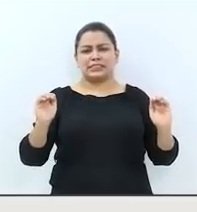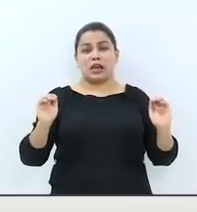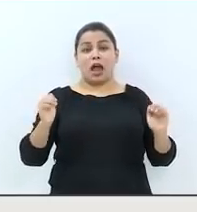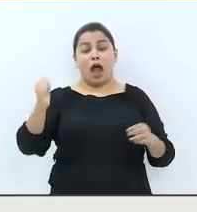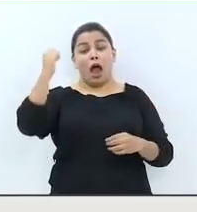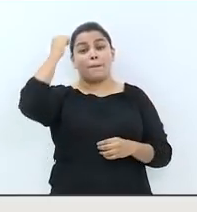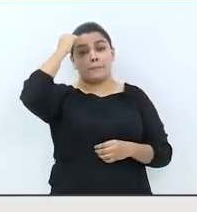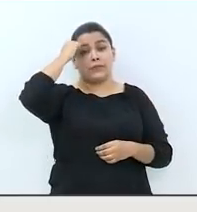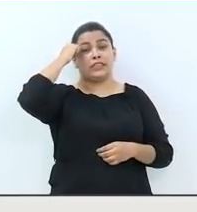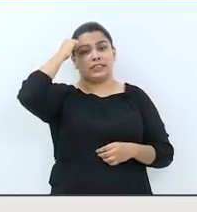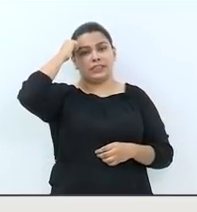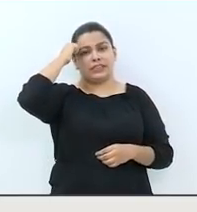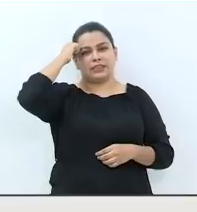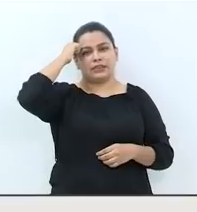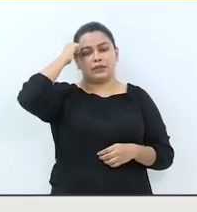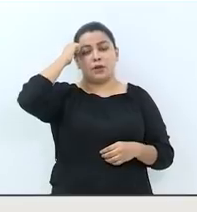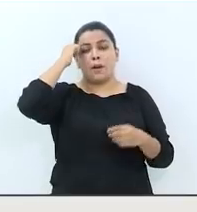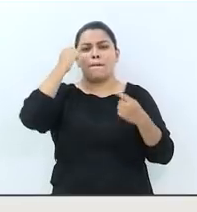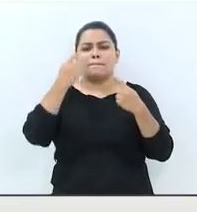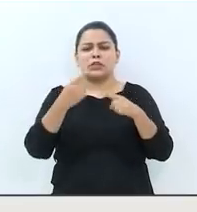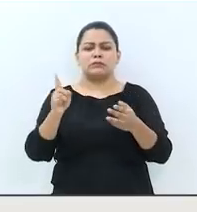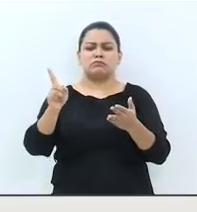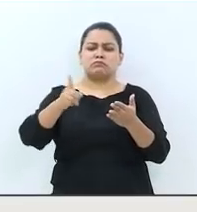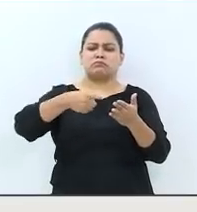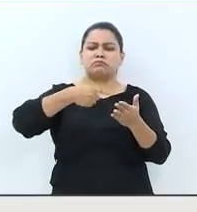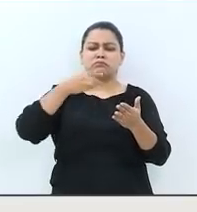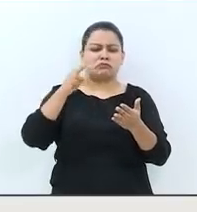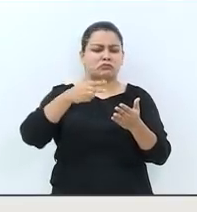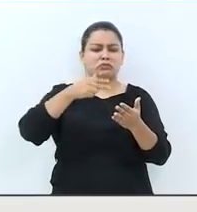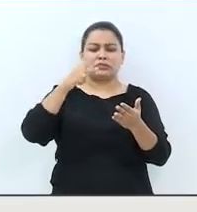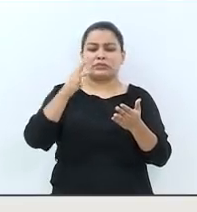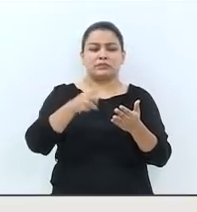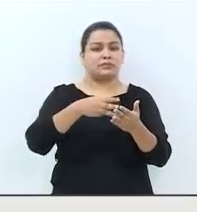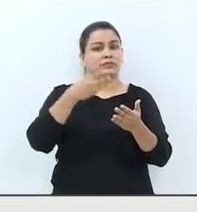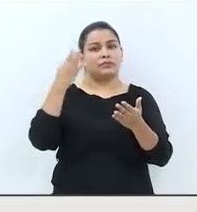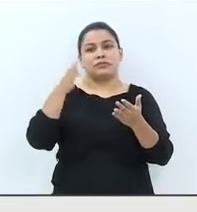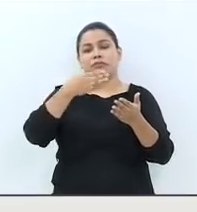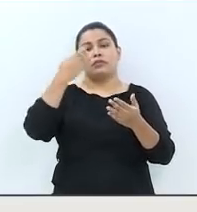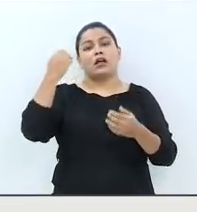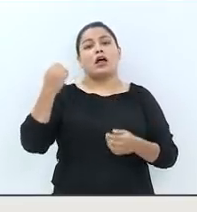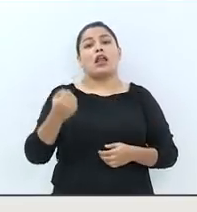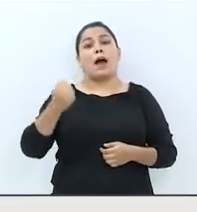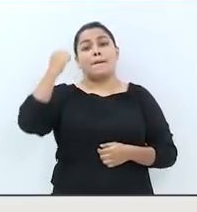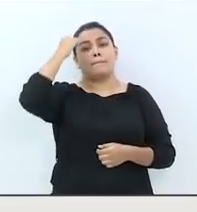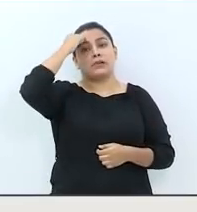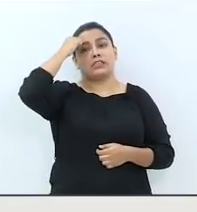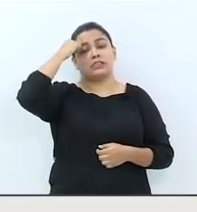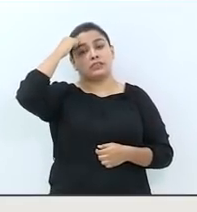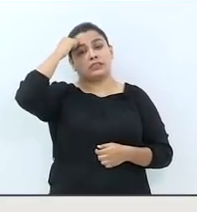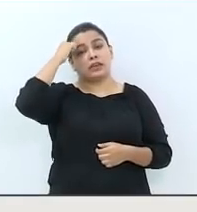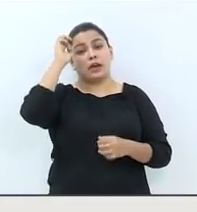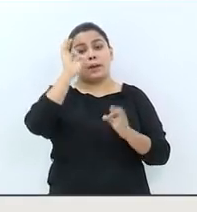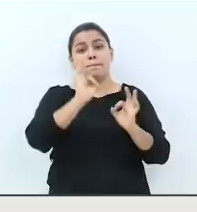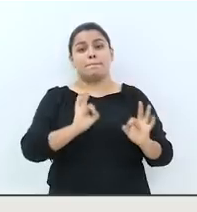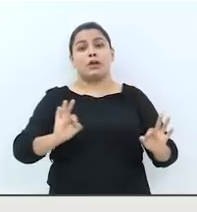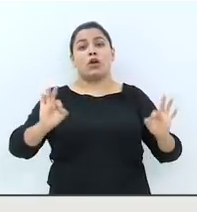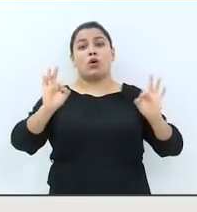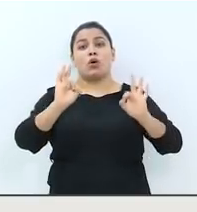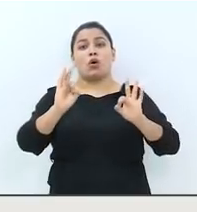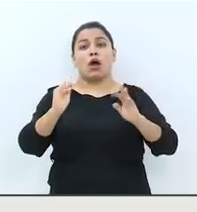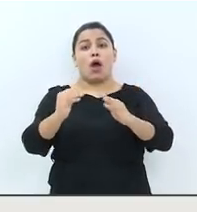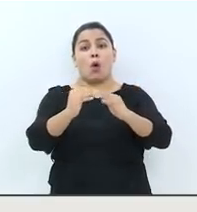posición de aprendices. Pero muchas veces resulta que el aprendizaje suele ser mucho más efectivo cuando se da entre